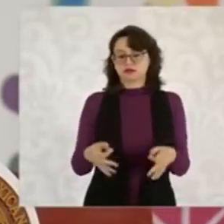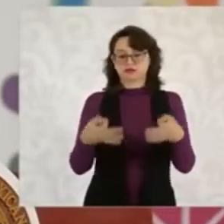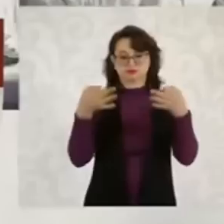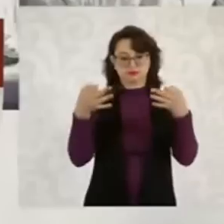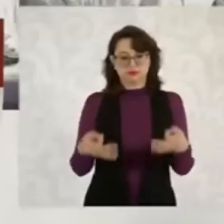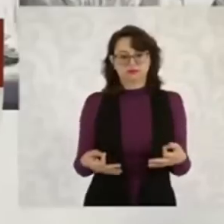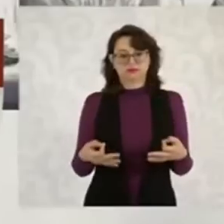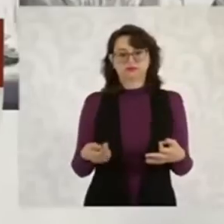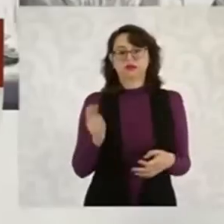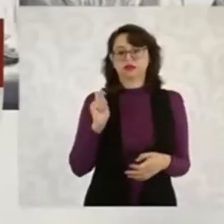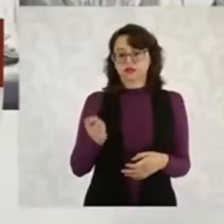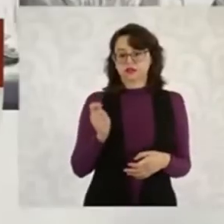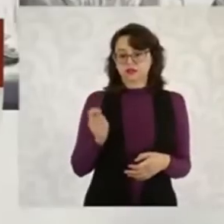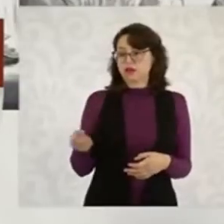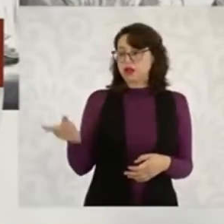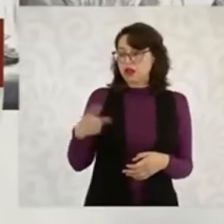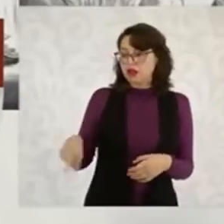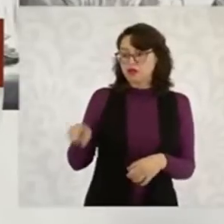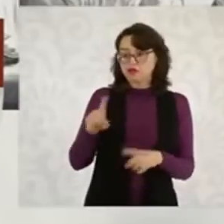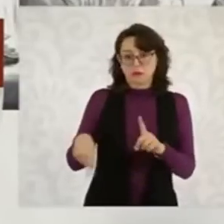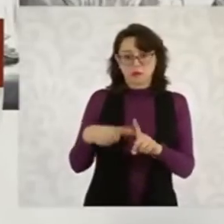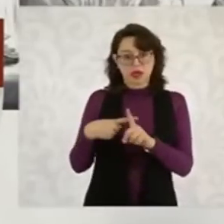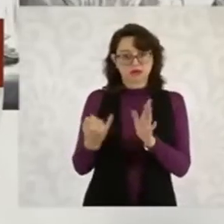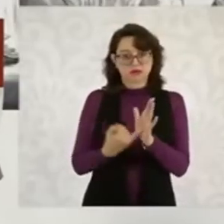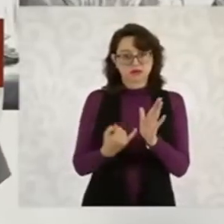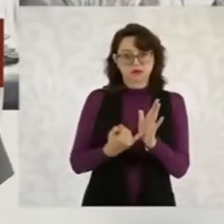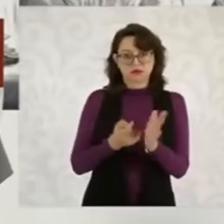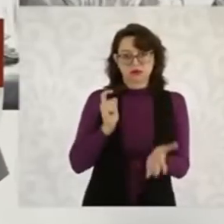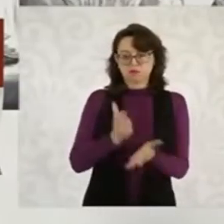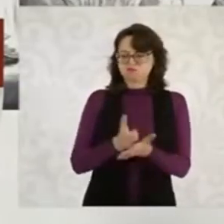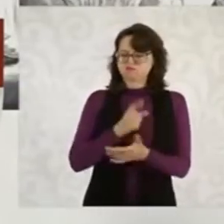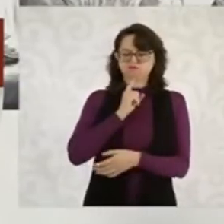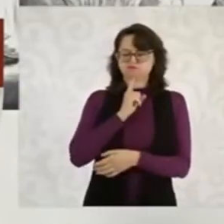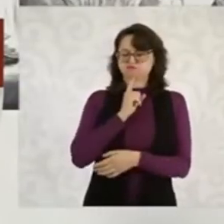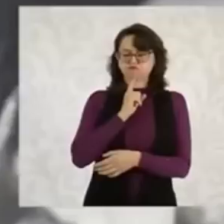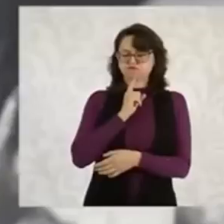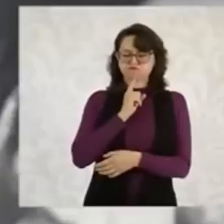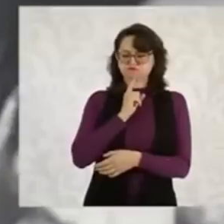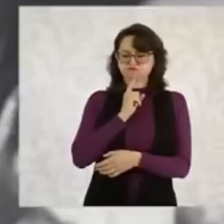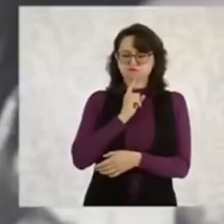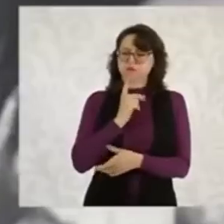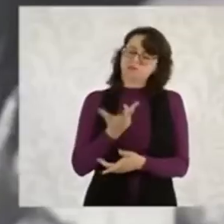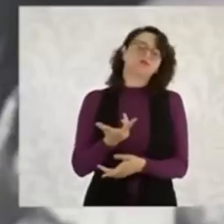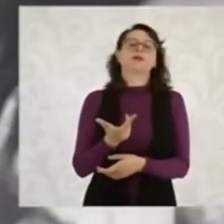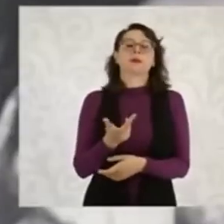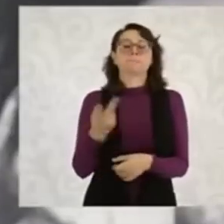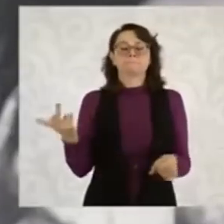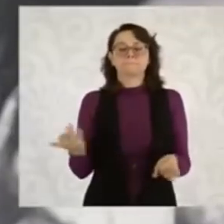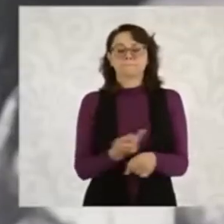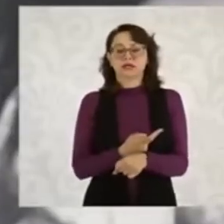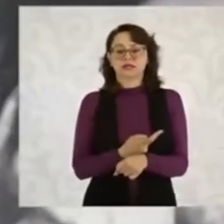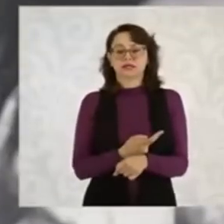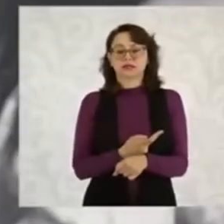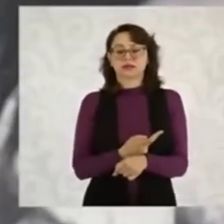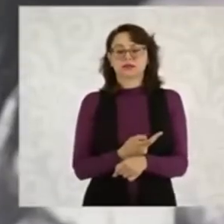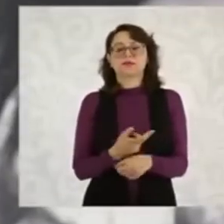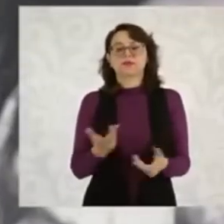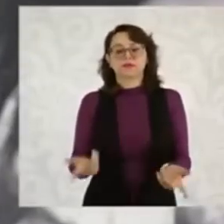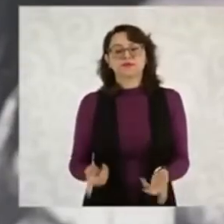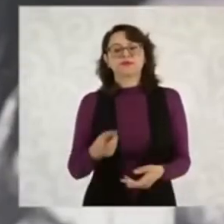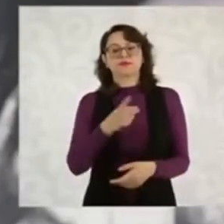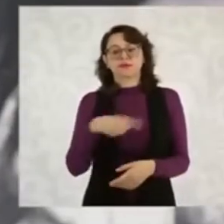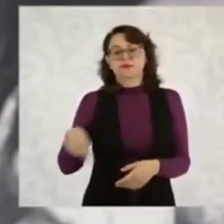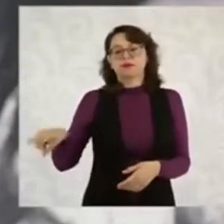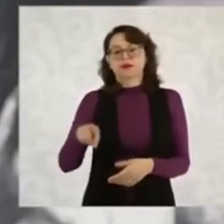implica una mayor carga fiscal y esto, pues hay que decirlo, pues lo que sí implica es una importante